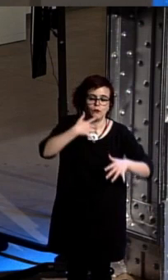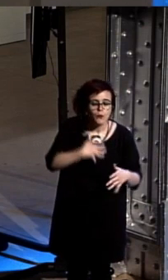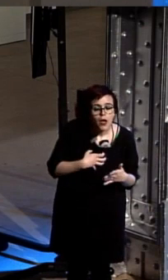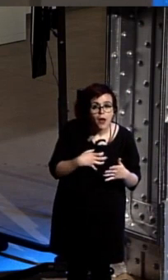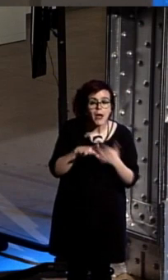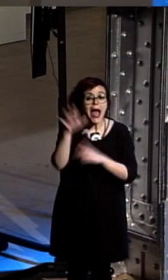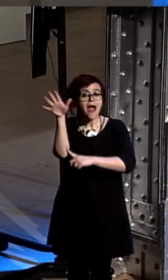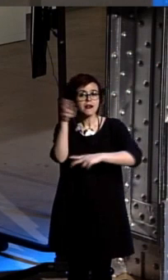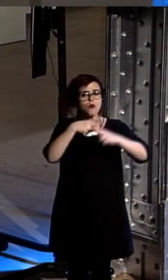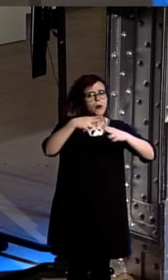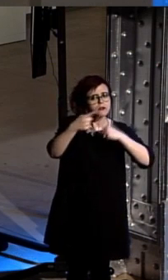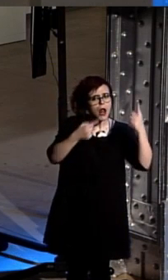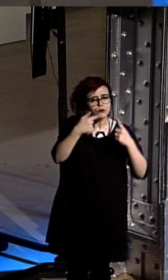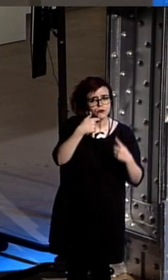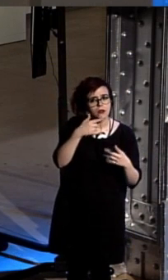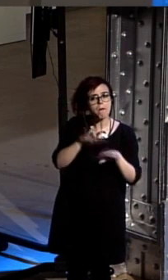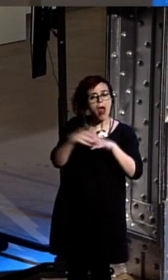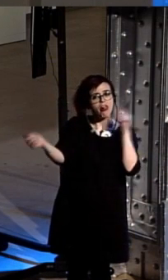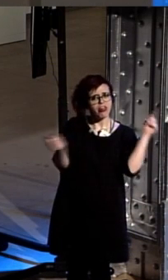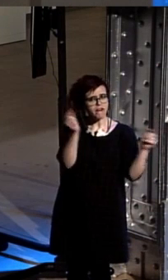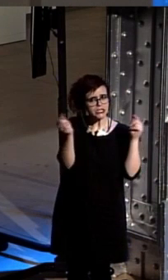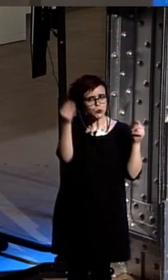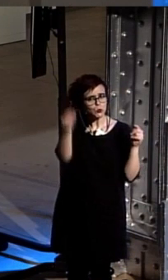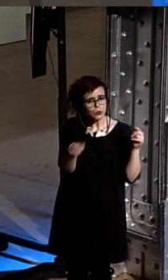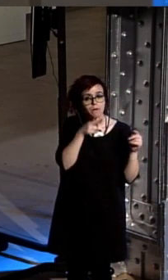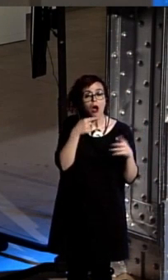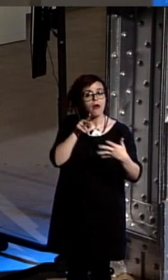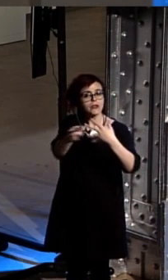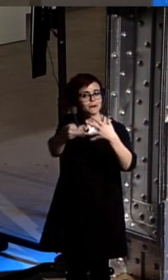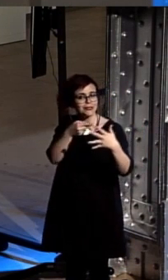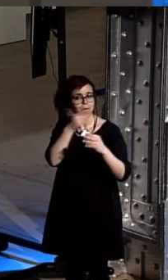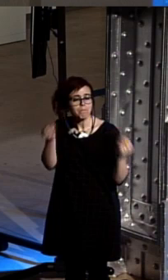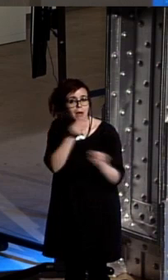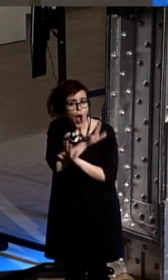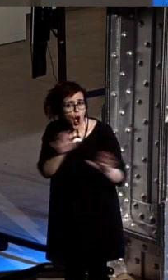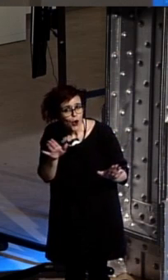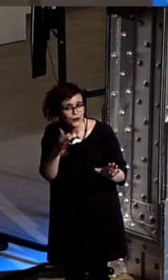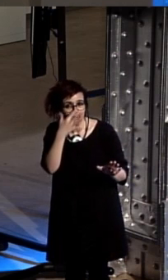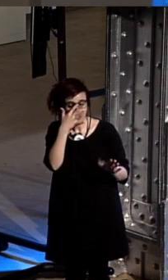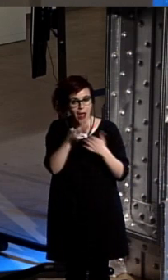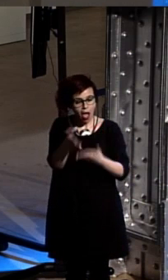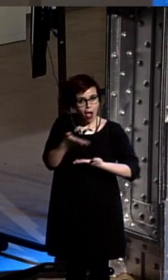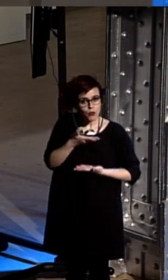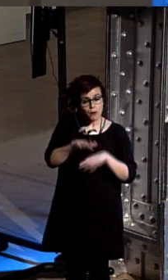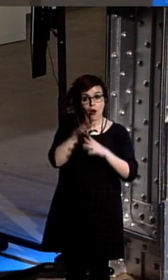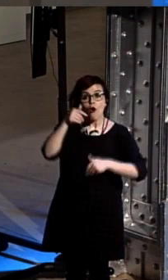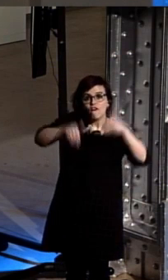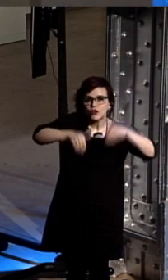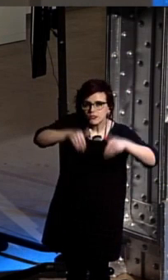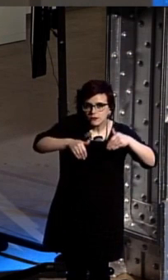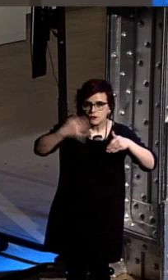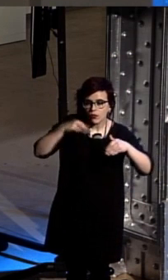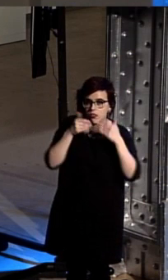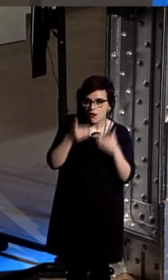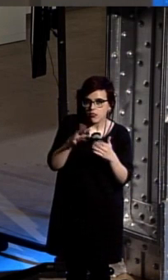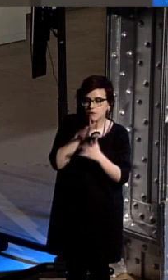la neuropolítica es buena para el debate, porque queremos ser transparentes. Y puede que haga que los votantes sean conscientes